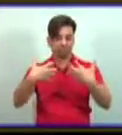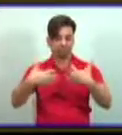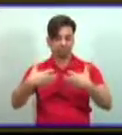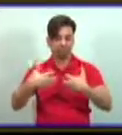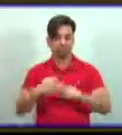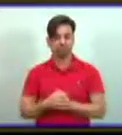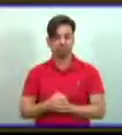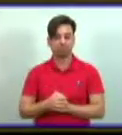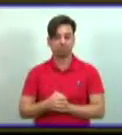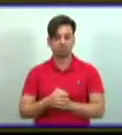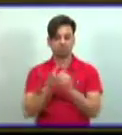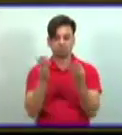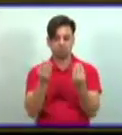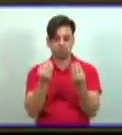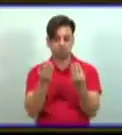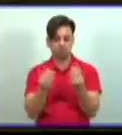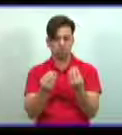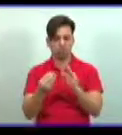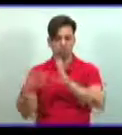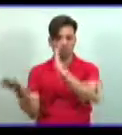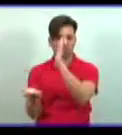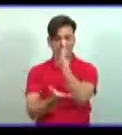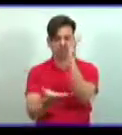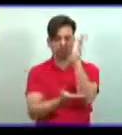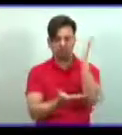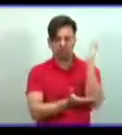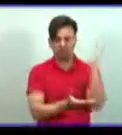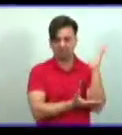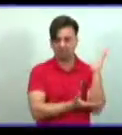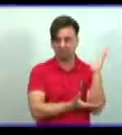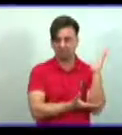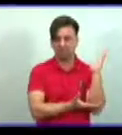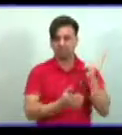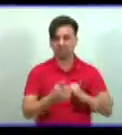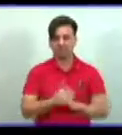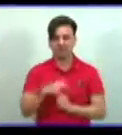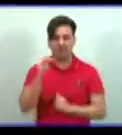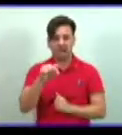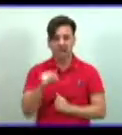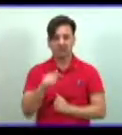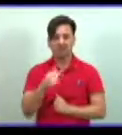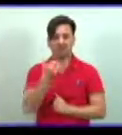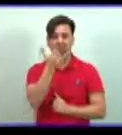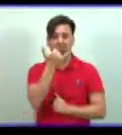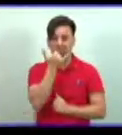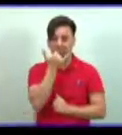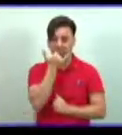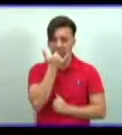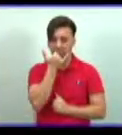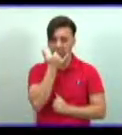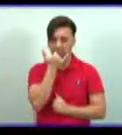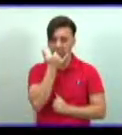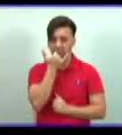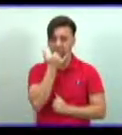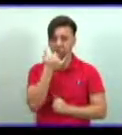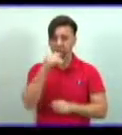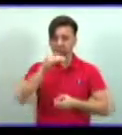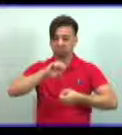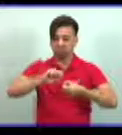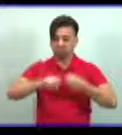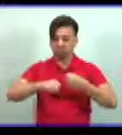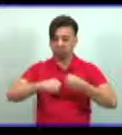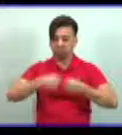los freones y la tala masiva de árboles incrementa peligrosamente la temperatura global del planeta. Un